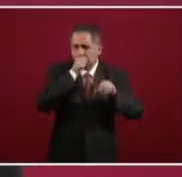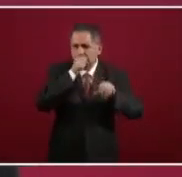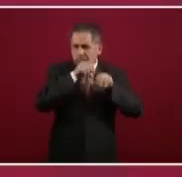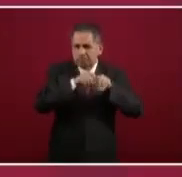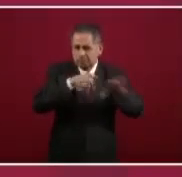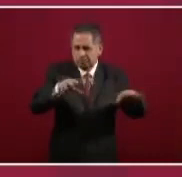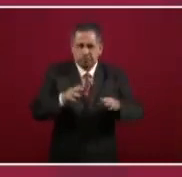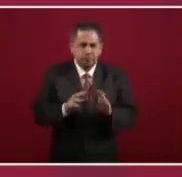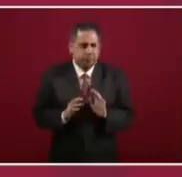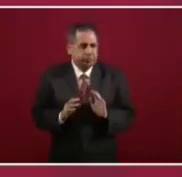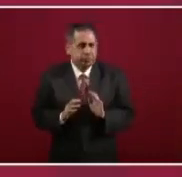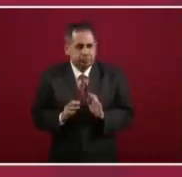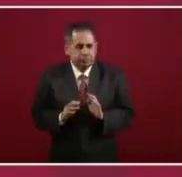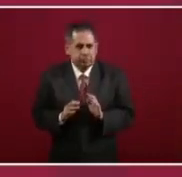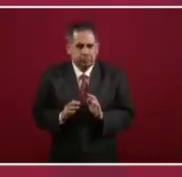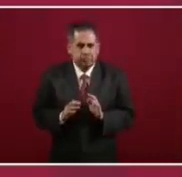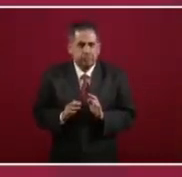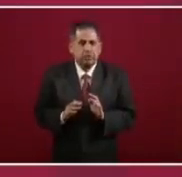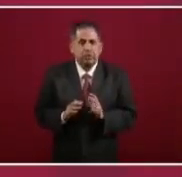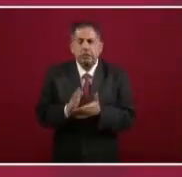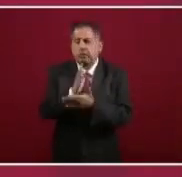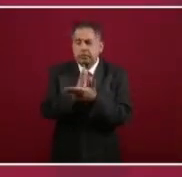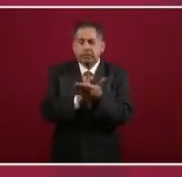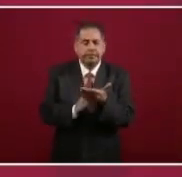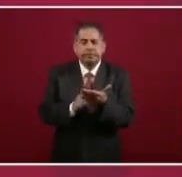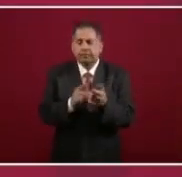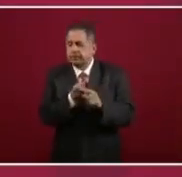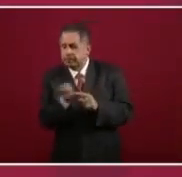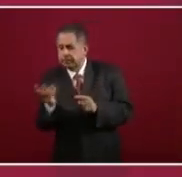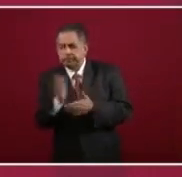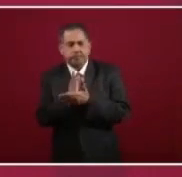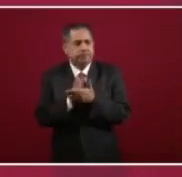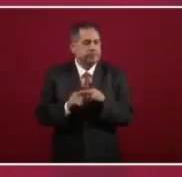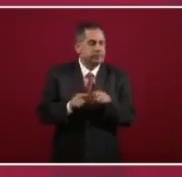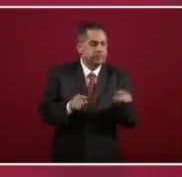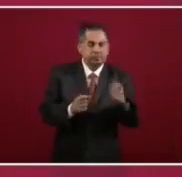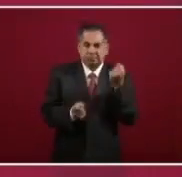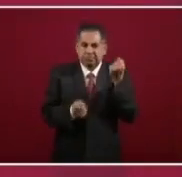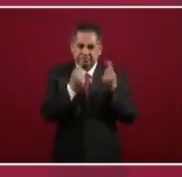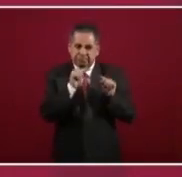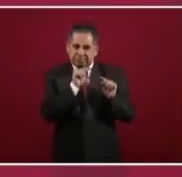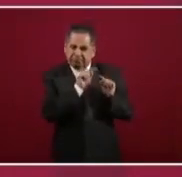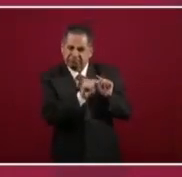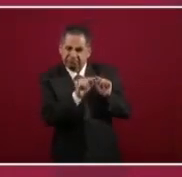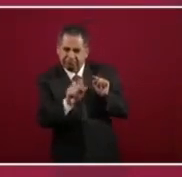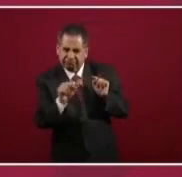porque hay gente y estratega